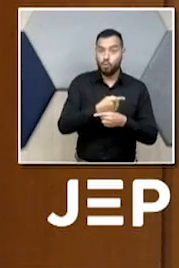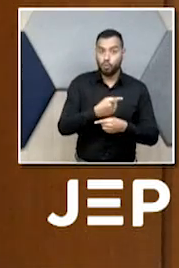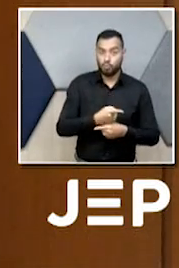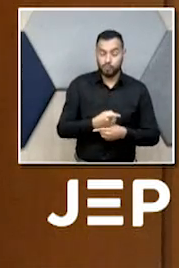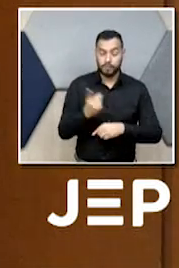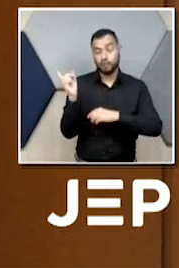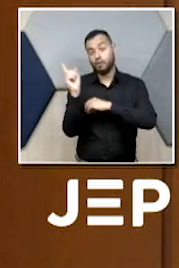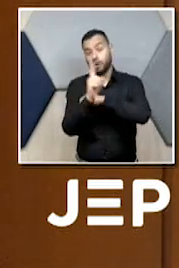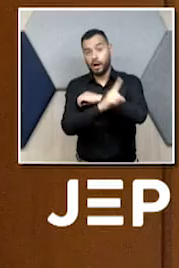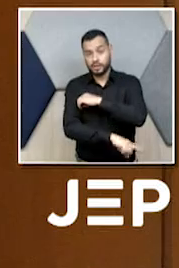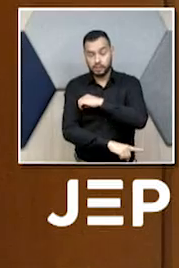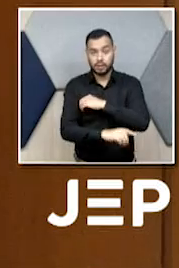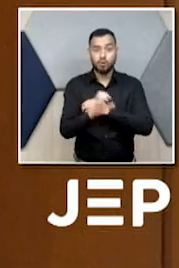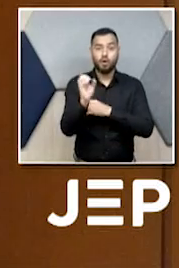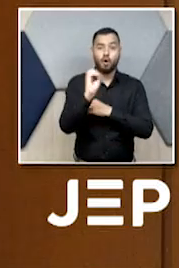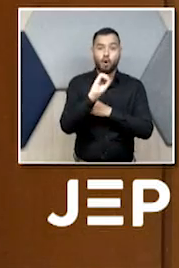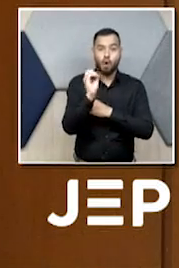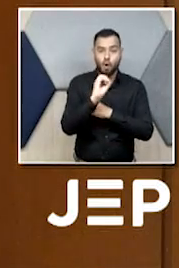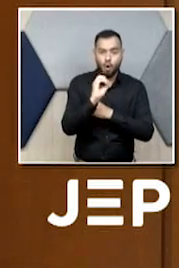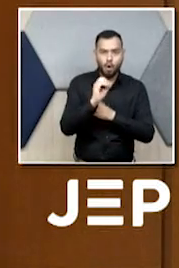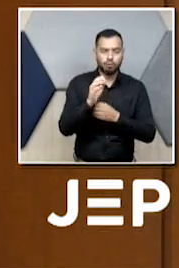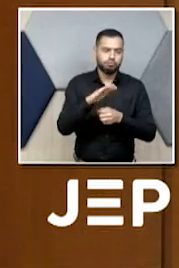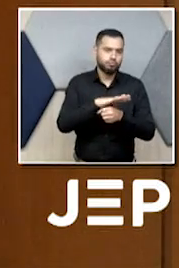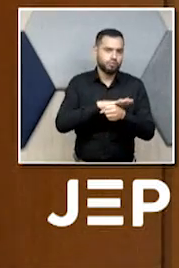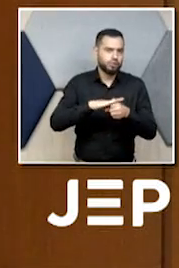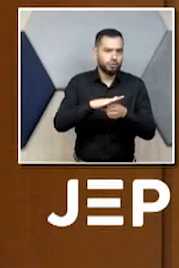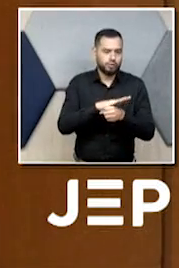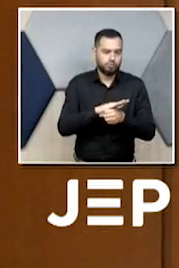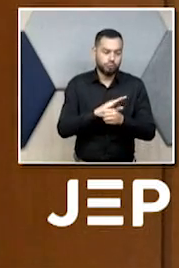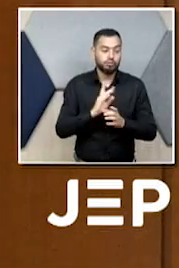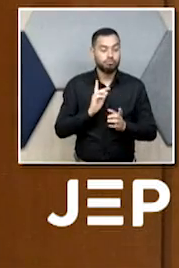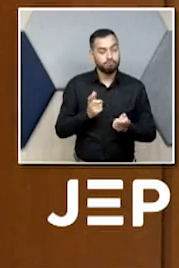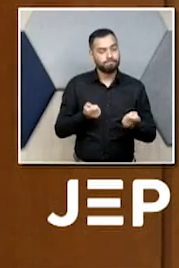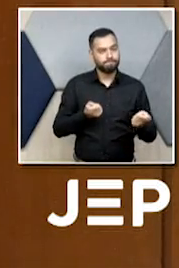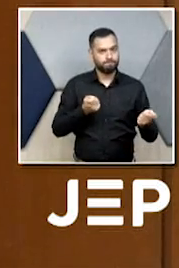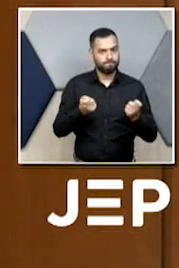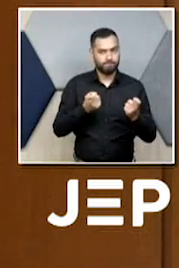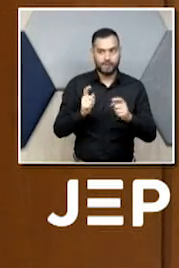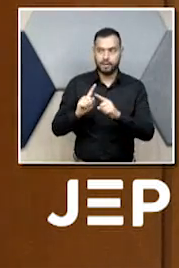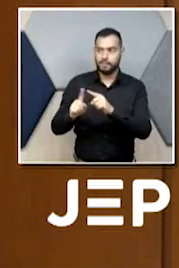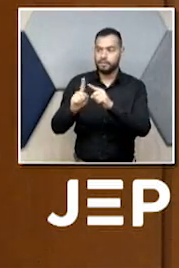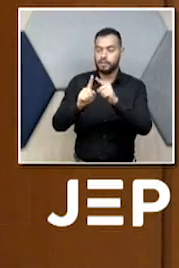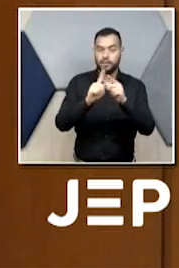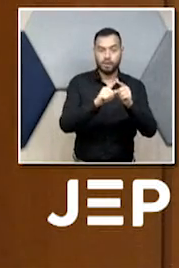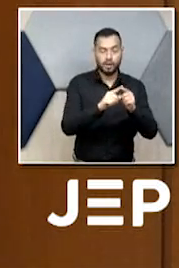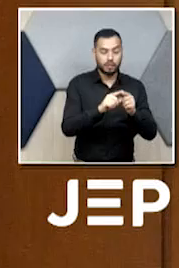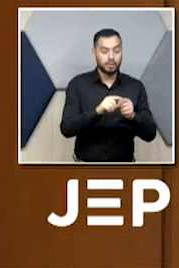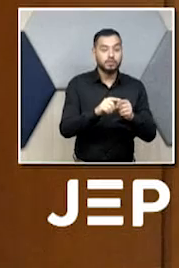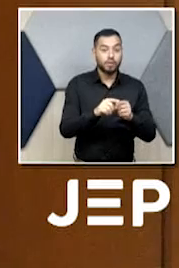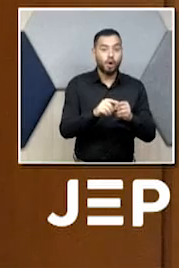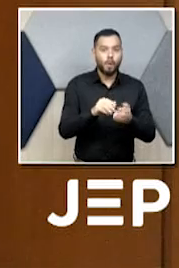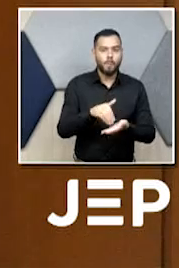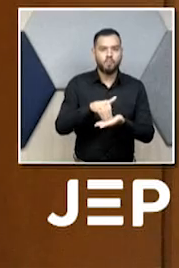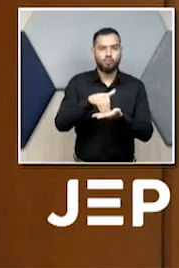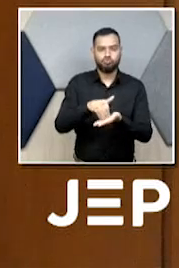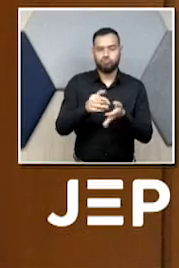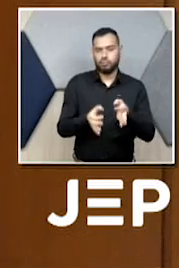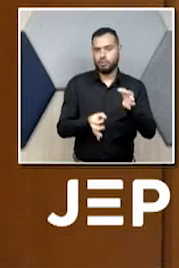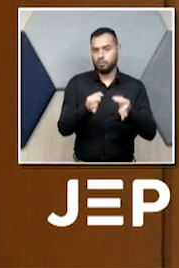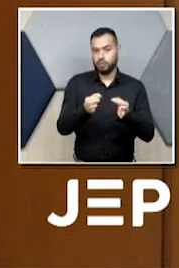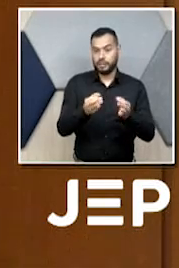o sus regímenes de condicionalidad en diversas posiciones jurídicas que les permitan cumplir con